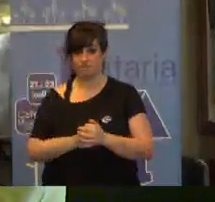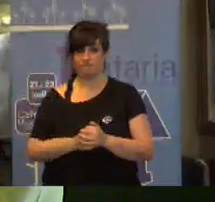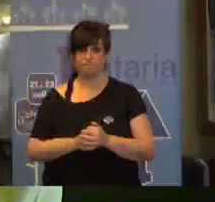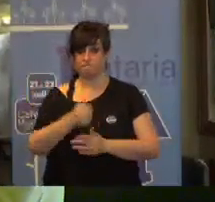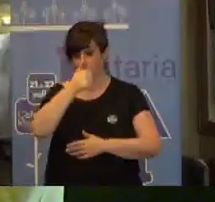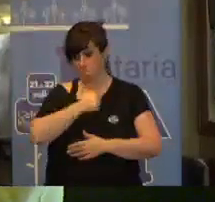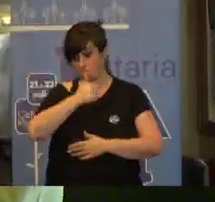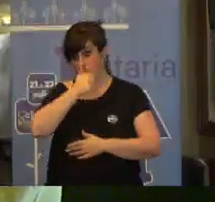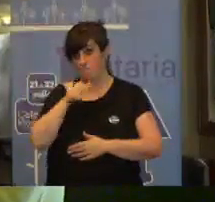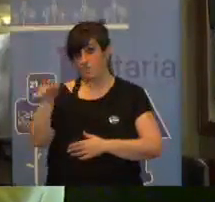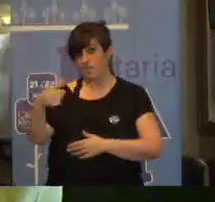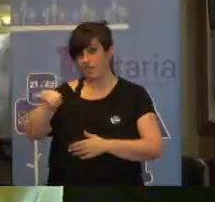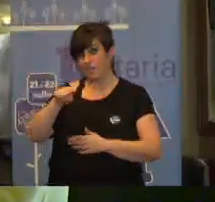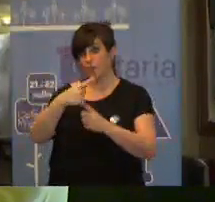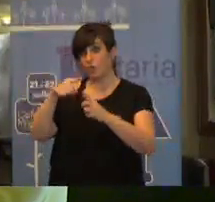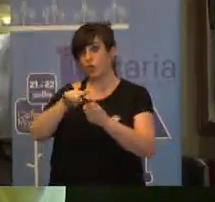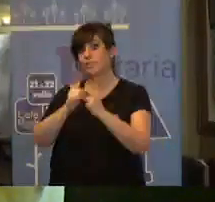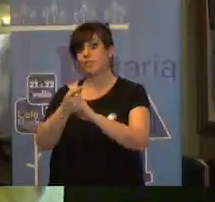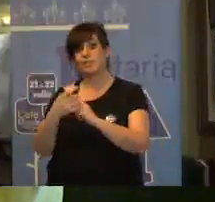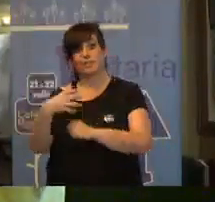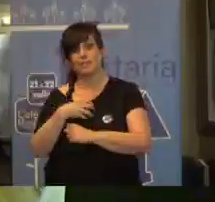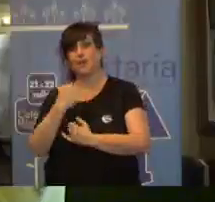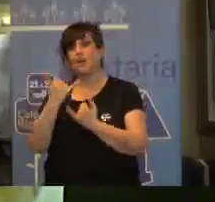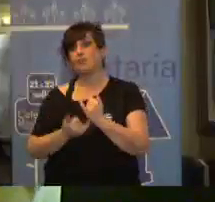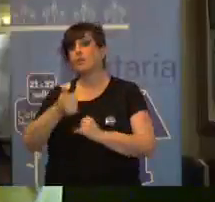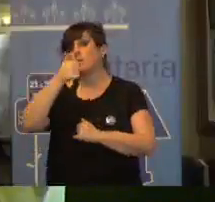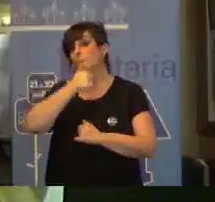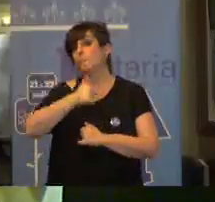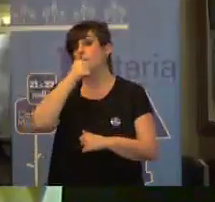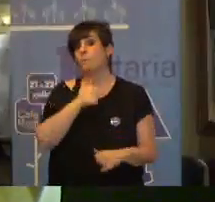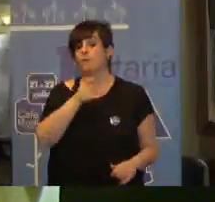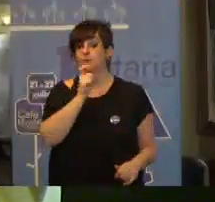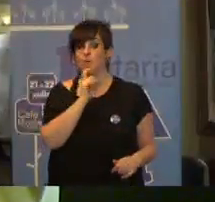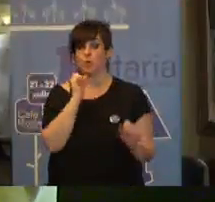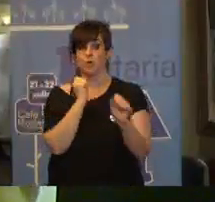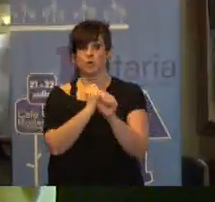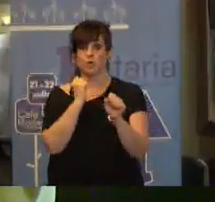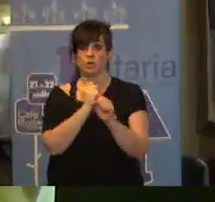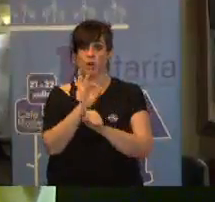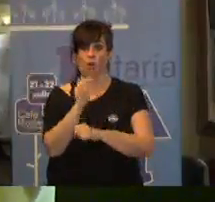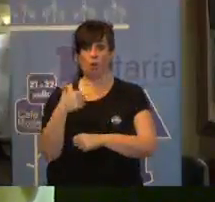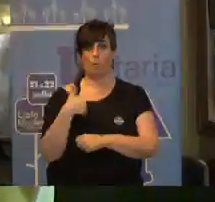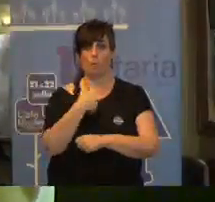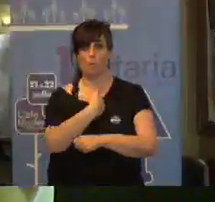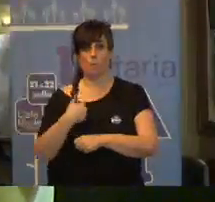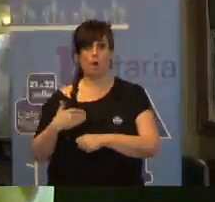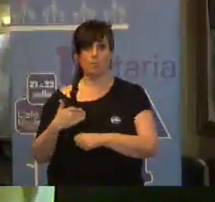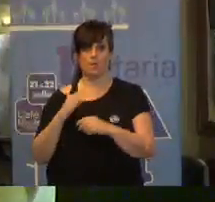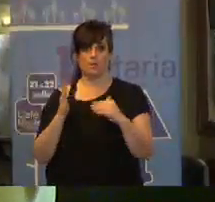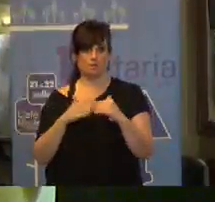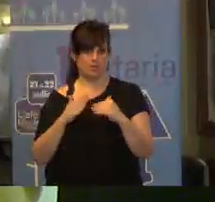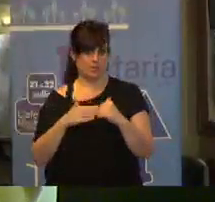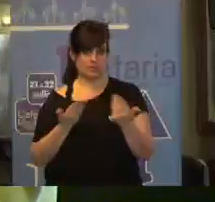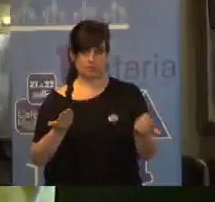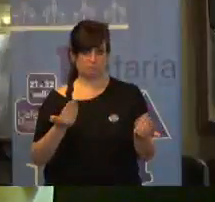para cambiar as cousas, se resignan con o traballo, co papel reducido no conxunto da sociedade, un